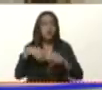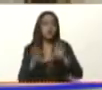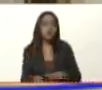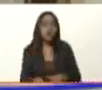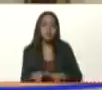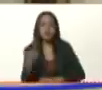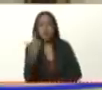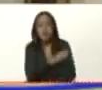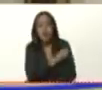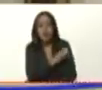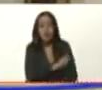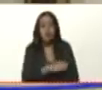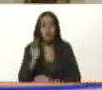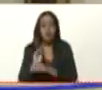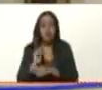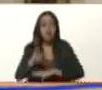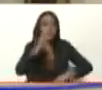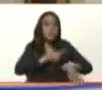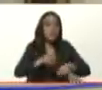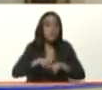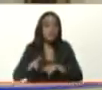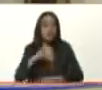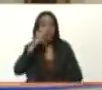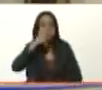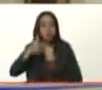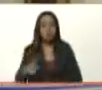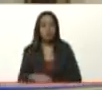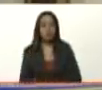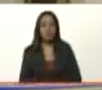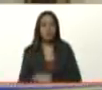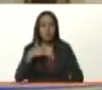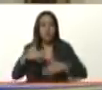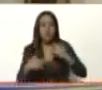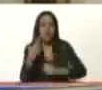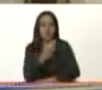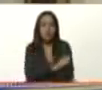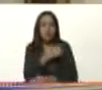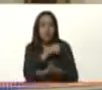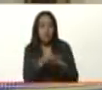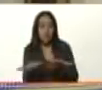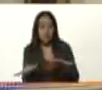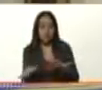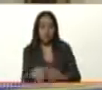vacuna para proteger a los niños, niñas y a la población. La jornada de vacuna gratuita